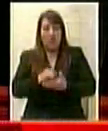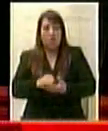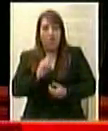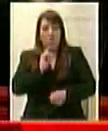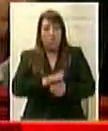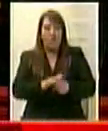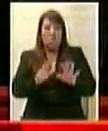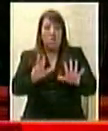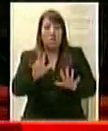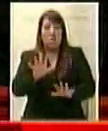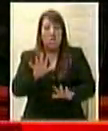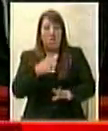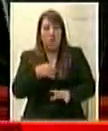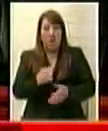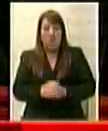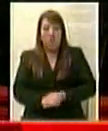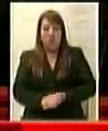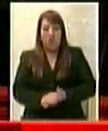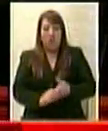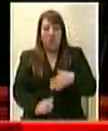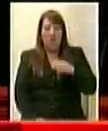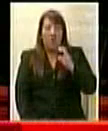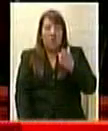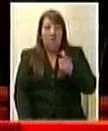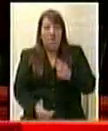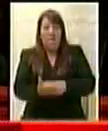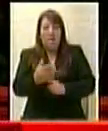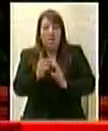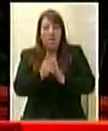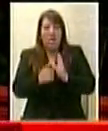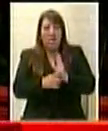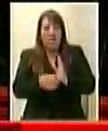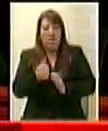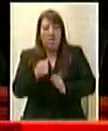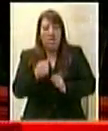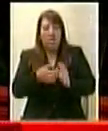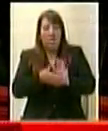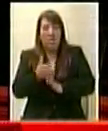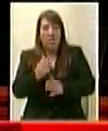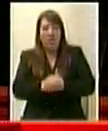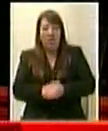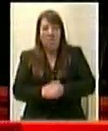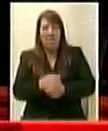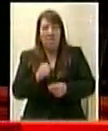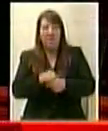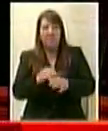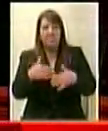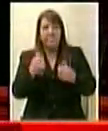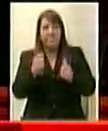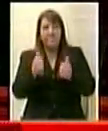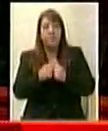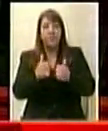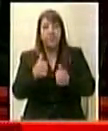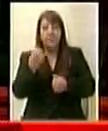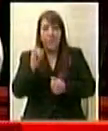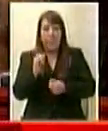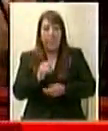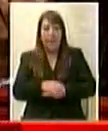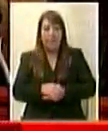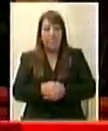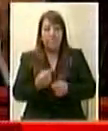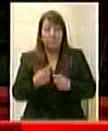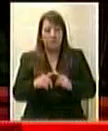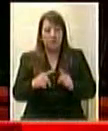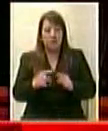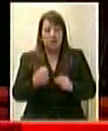cumplir 85 años. Yo creo que este decreto supremo que salió de repente con buenas intenciones,